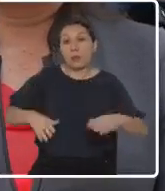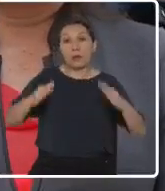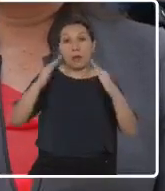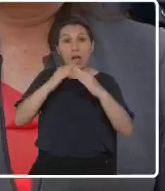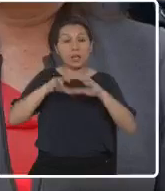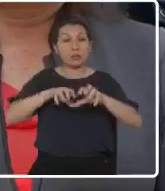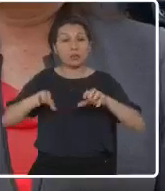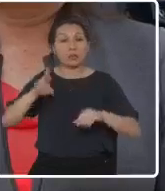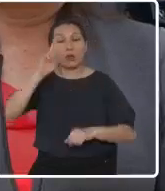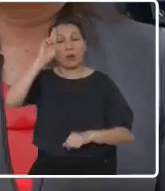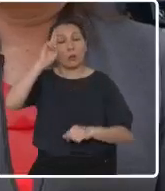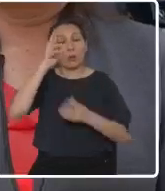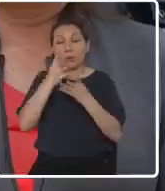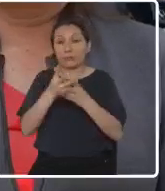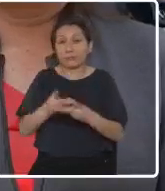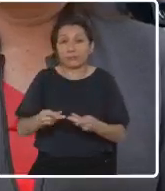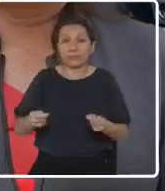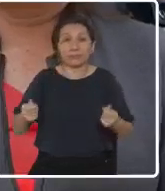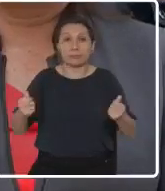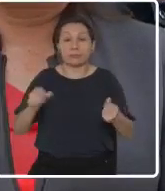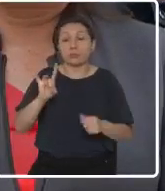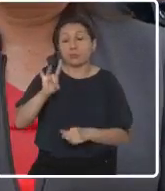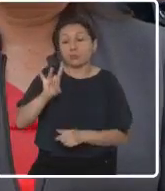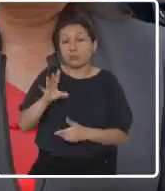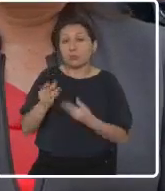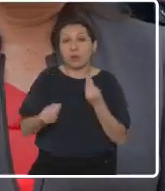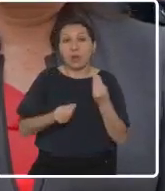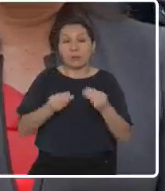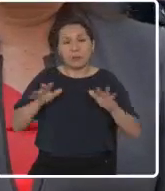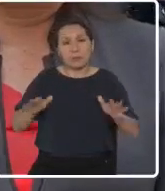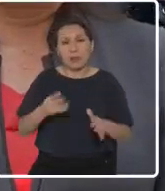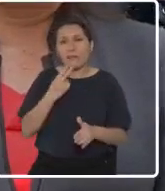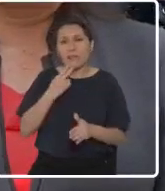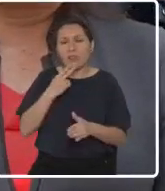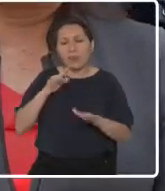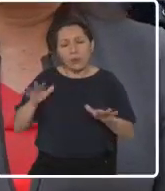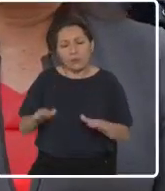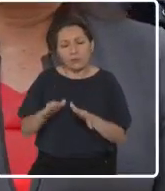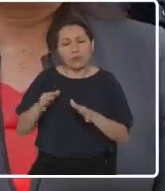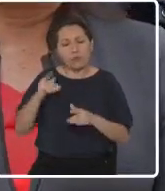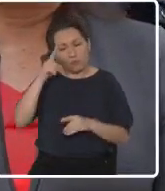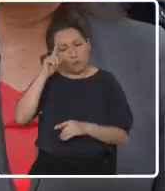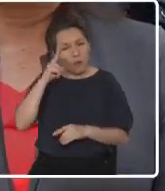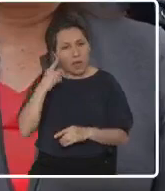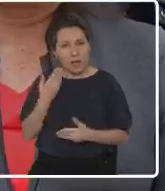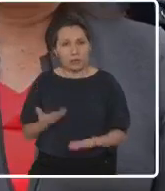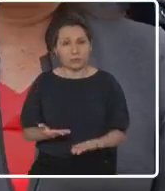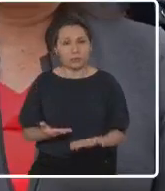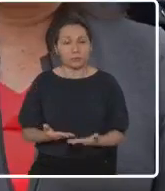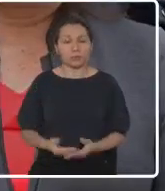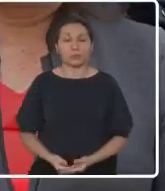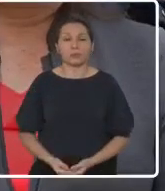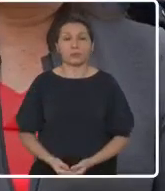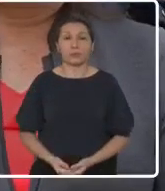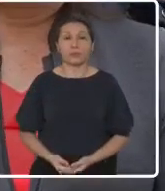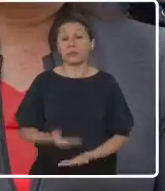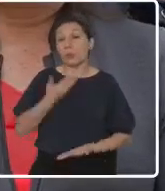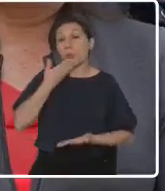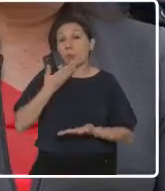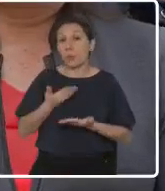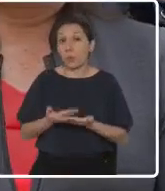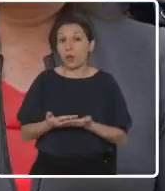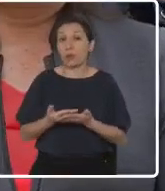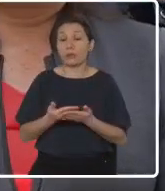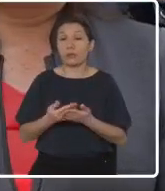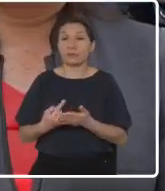sus bienes, sus recuerdos, que son el producto del esfuerzo de toda una vida. Y es que cuando